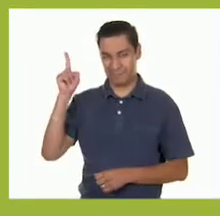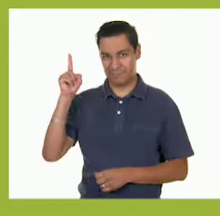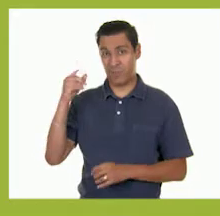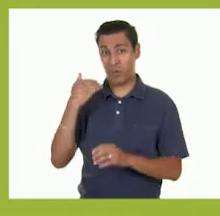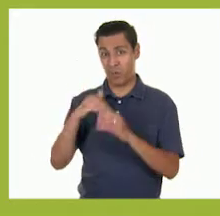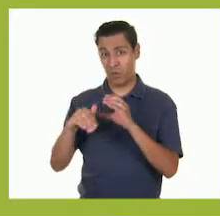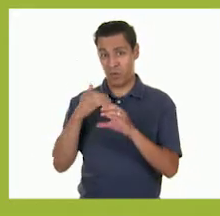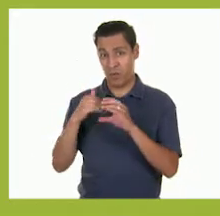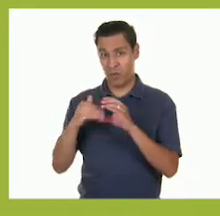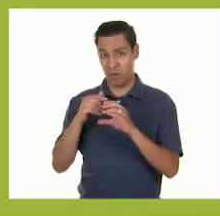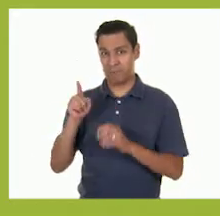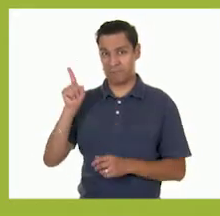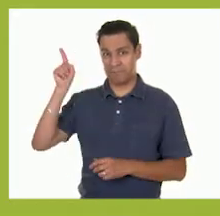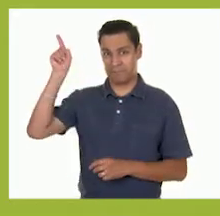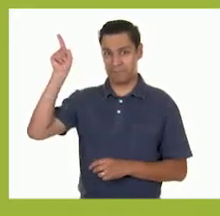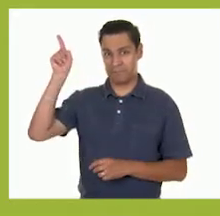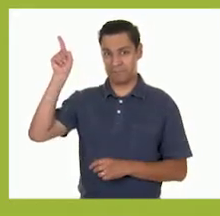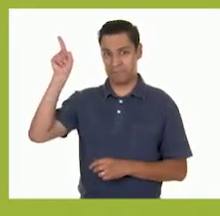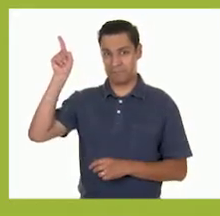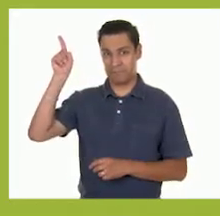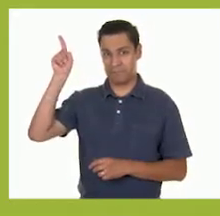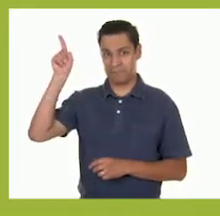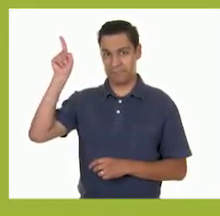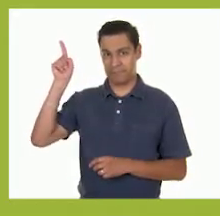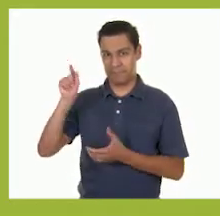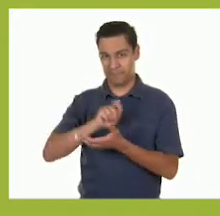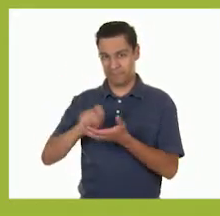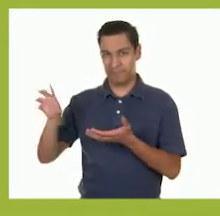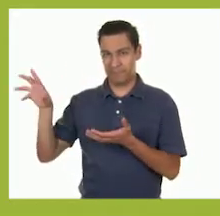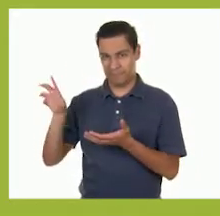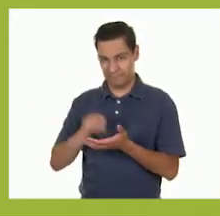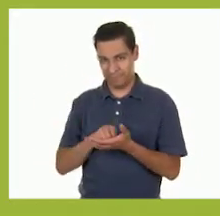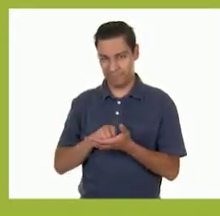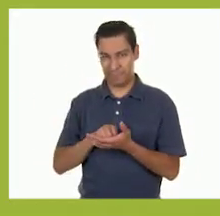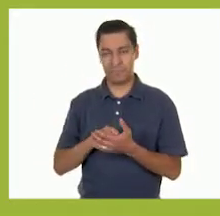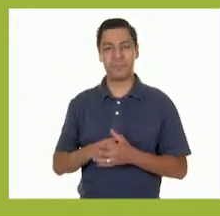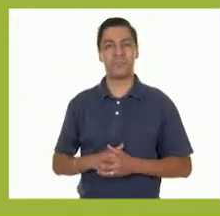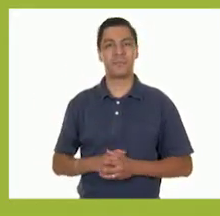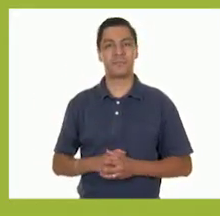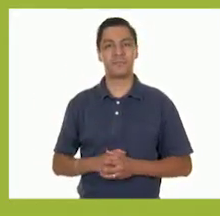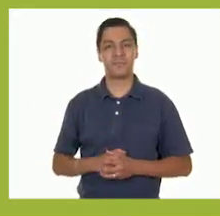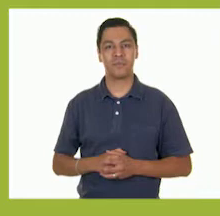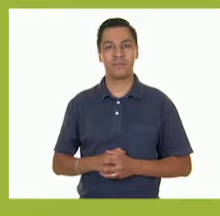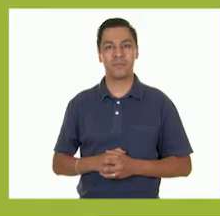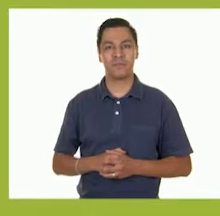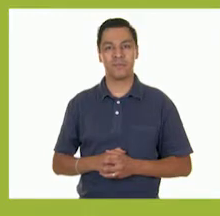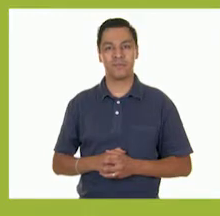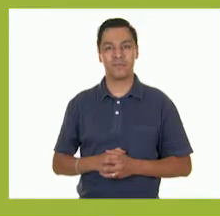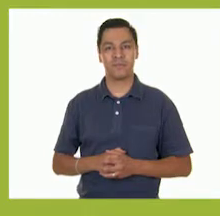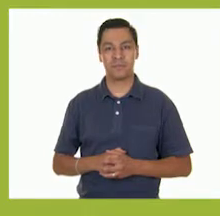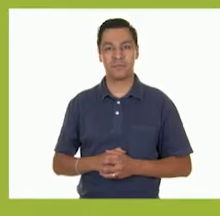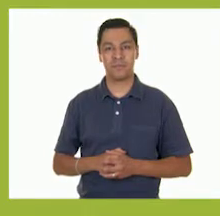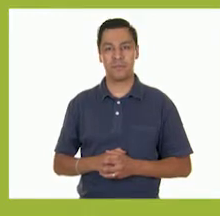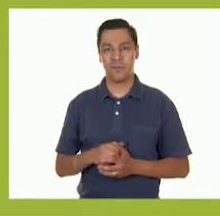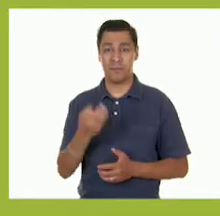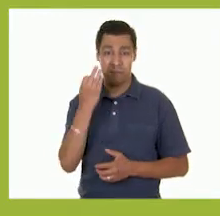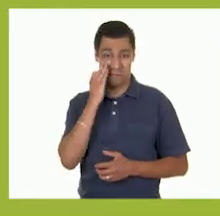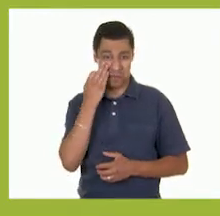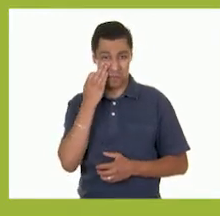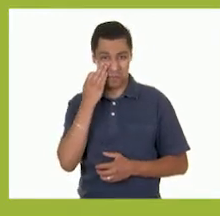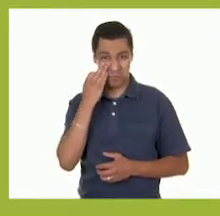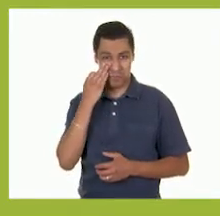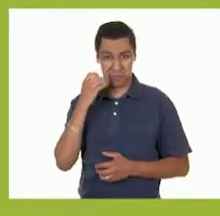buzón punto escolar nube punto set punto gob.mx facebook